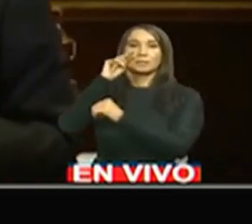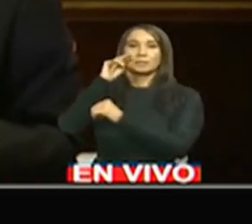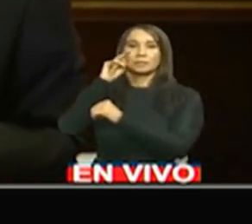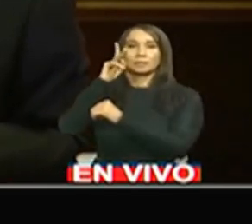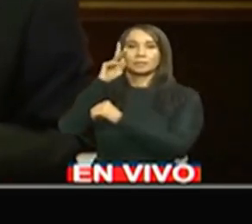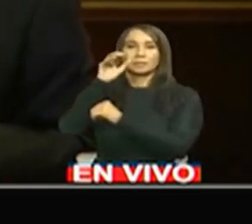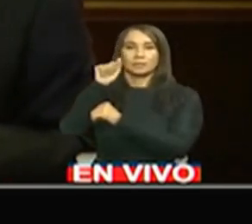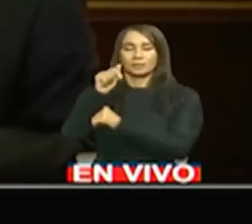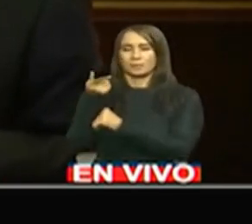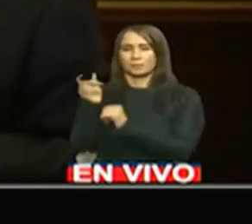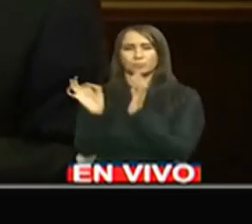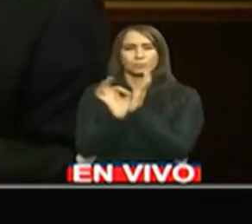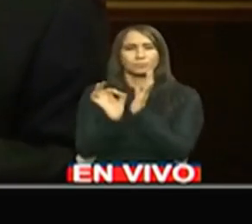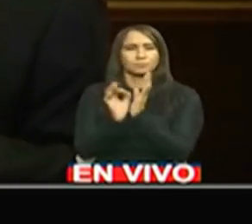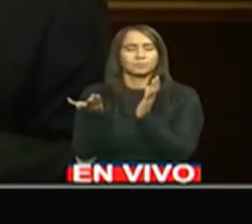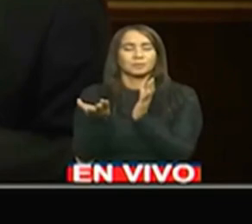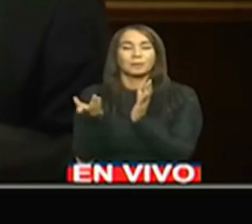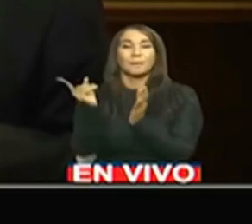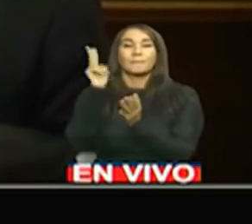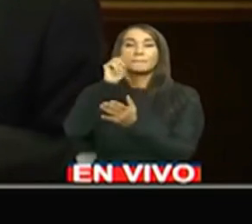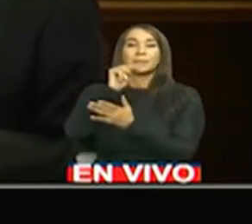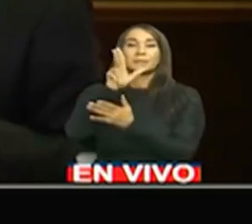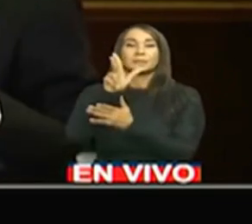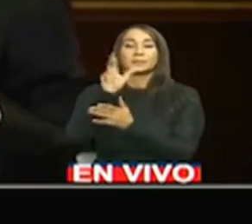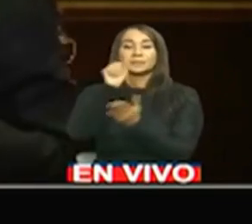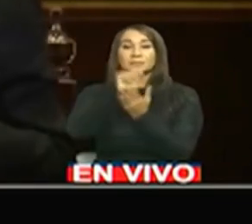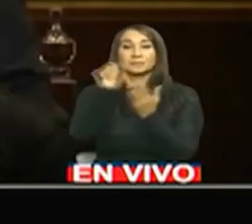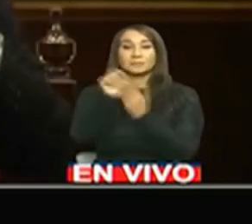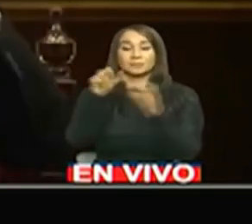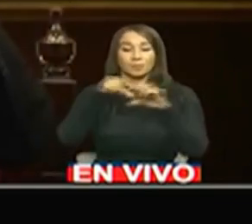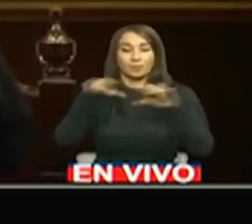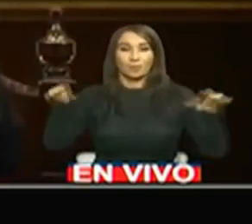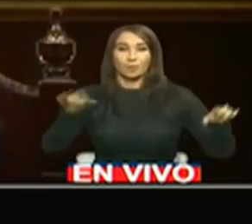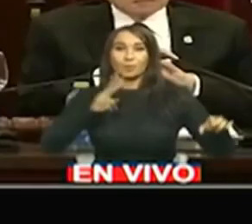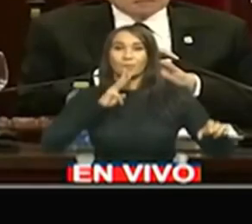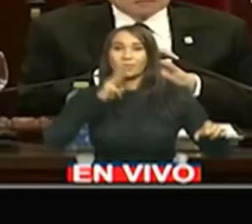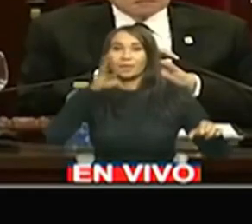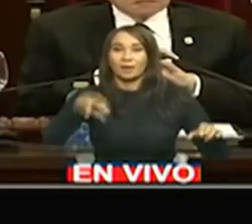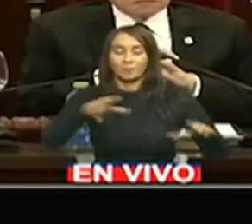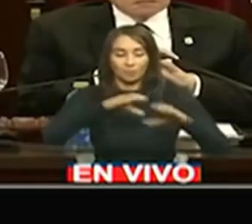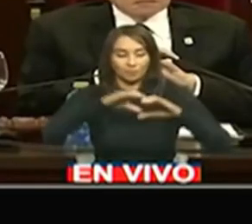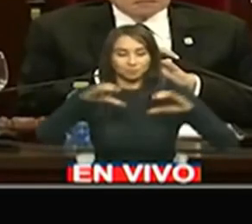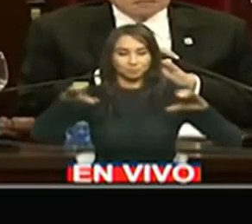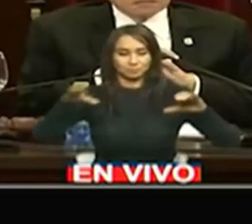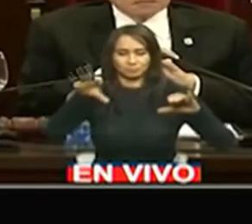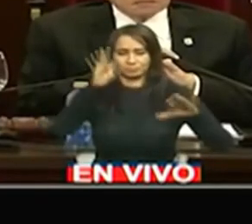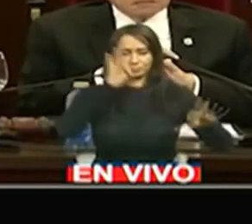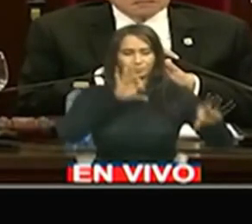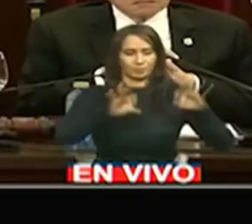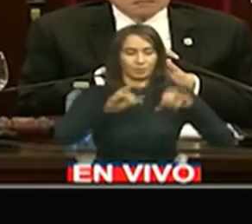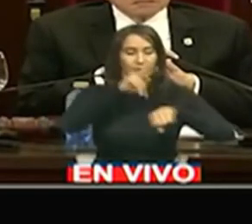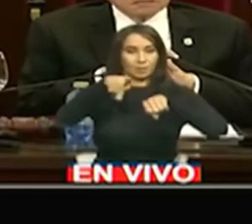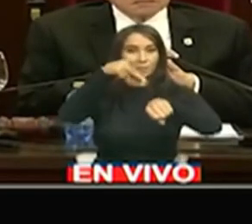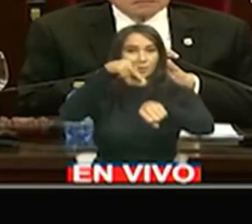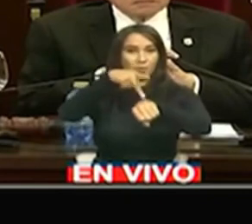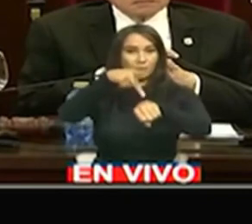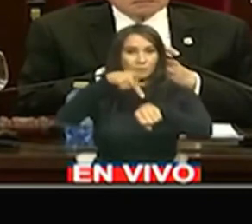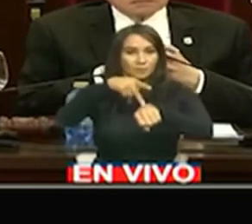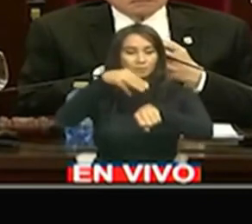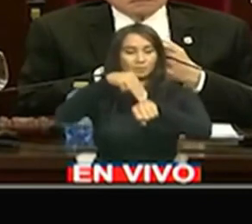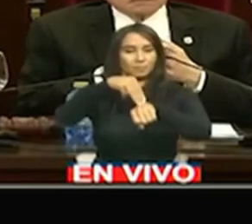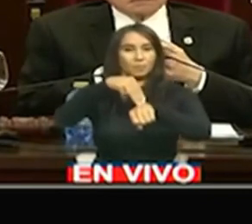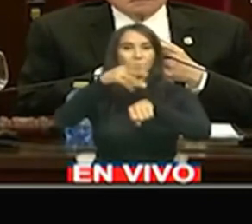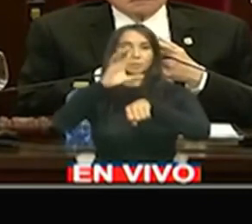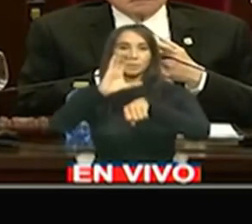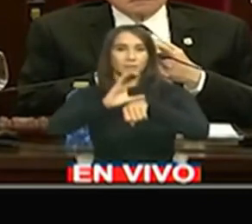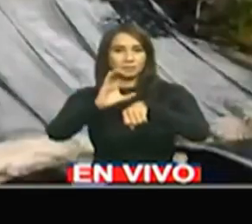en funcionamiento un total de 23 sistemas de acueductos y alcantarillados localizados en las provincias de La Altagracia, Montecristi,